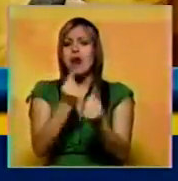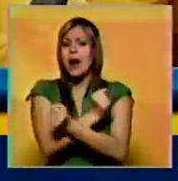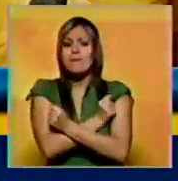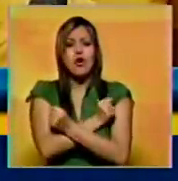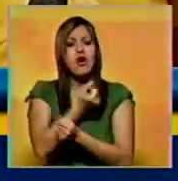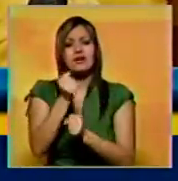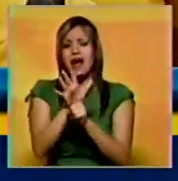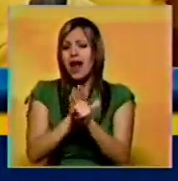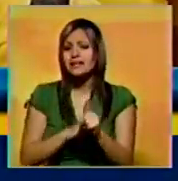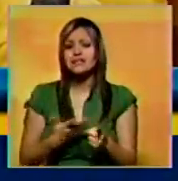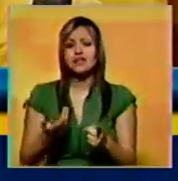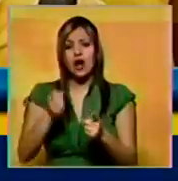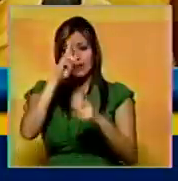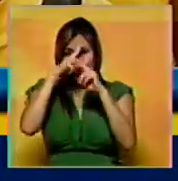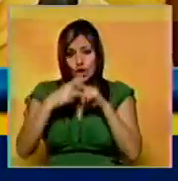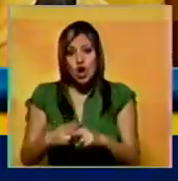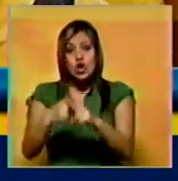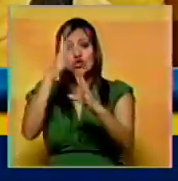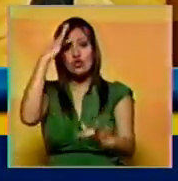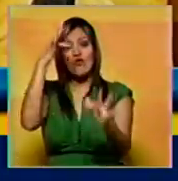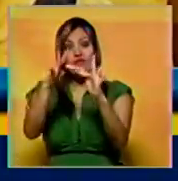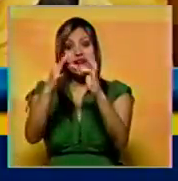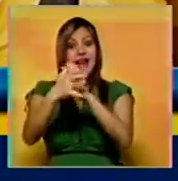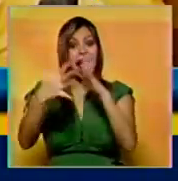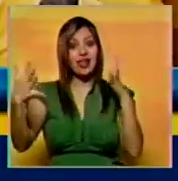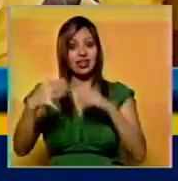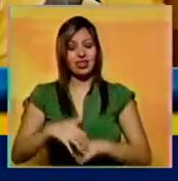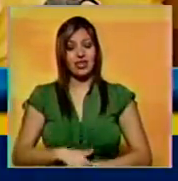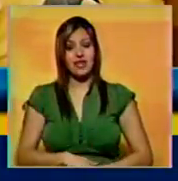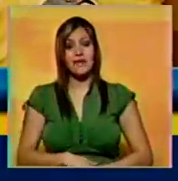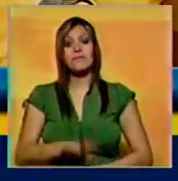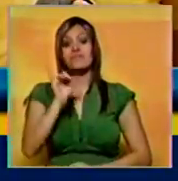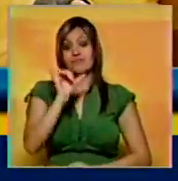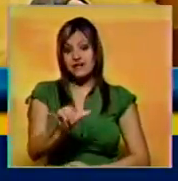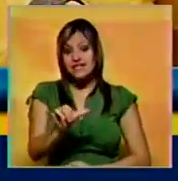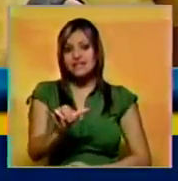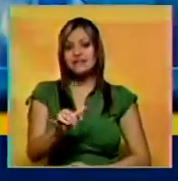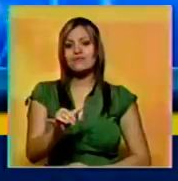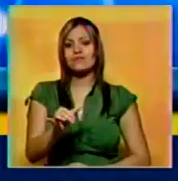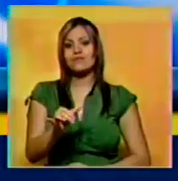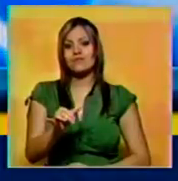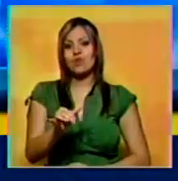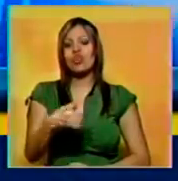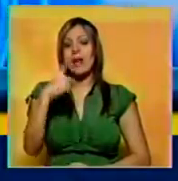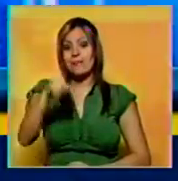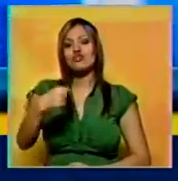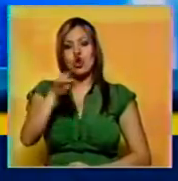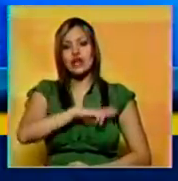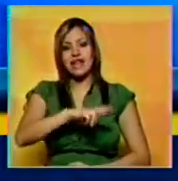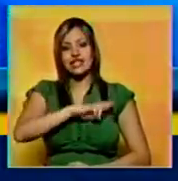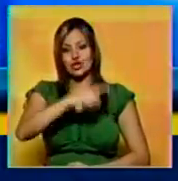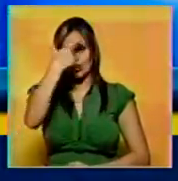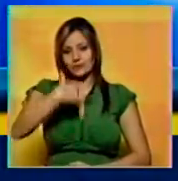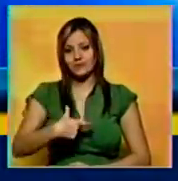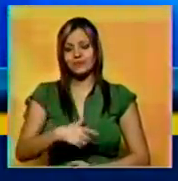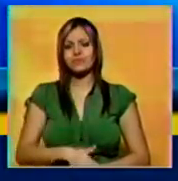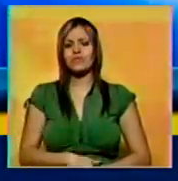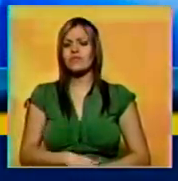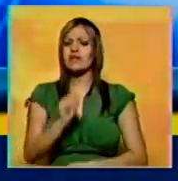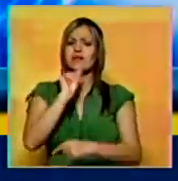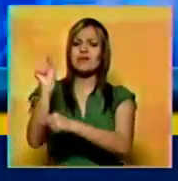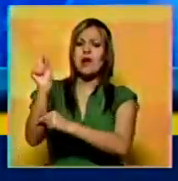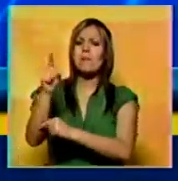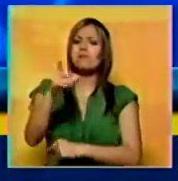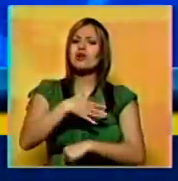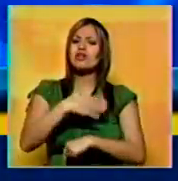gran cariño y con una devoción y una fe inmensa porque aparte de eso Bueno Este somos un religioso Por qué